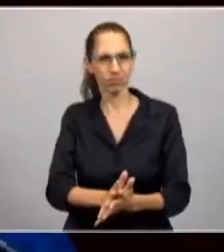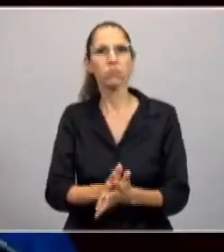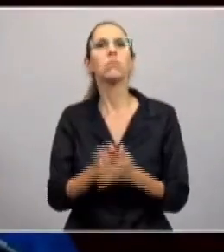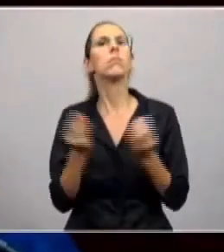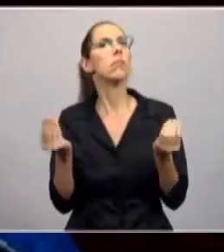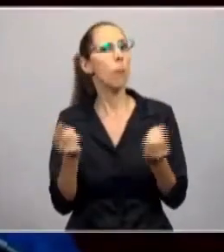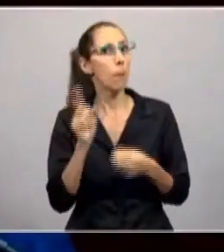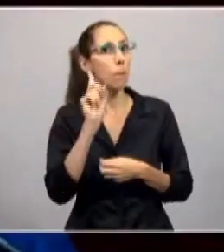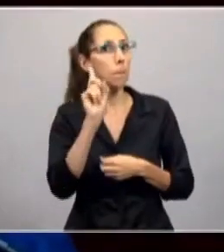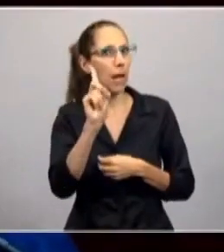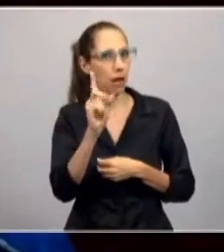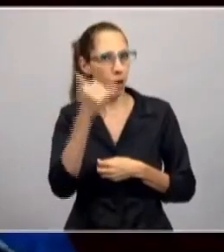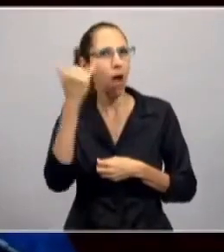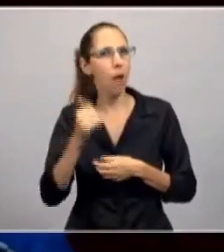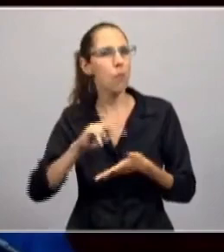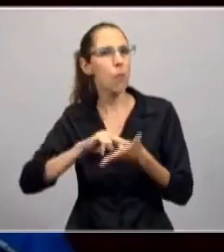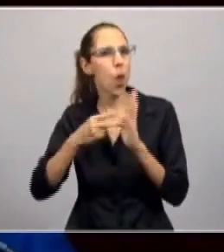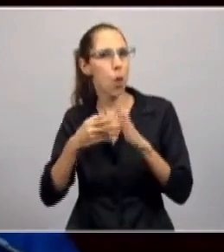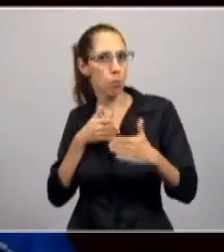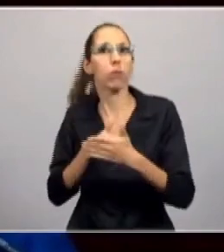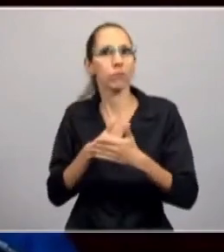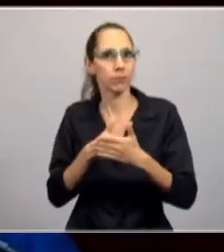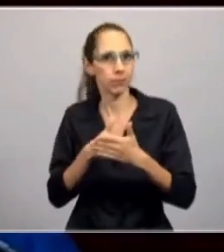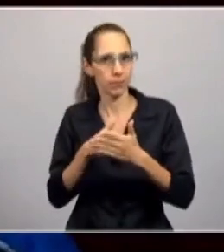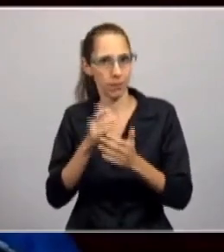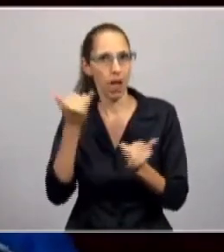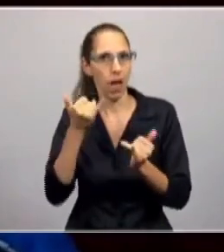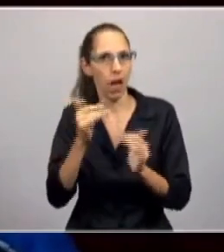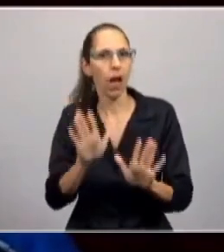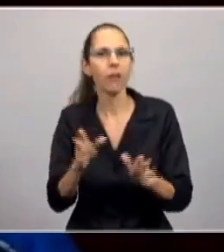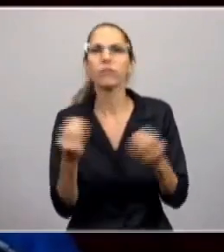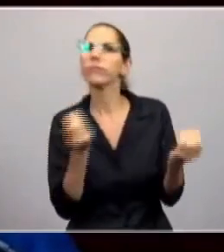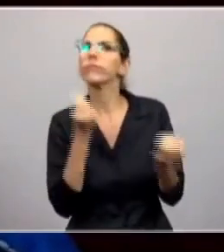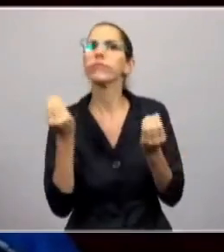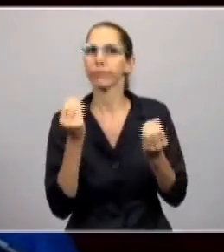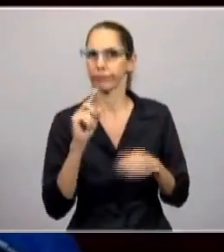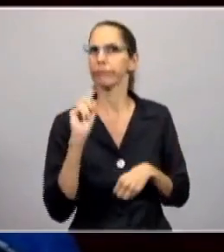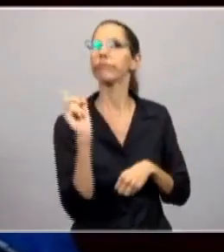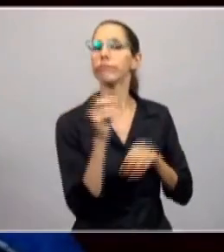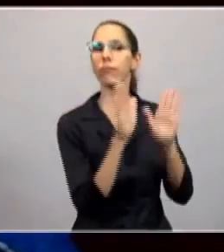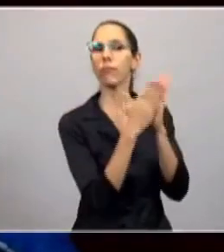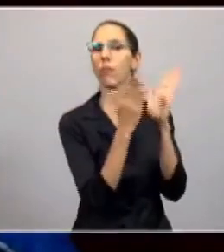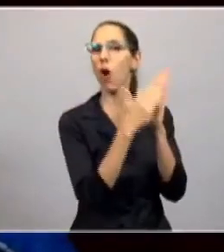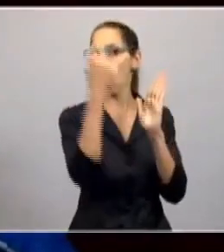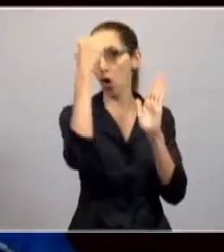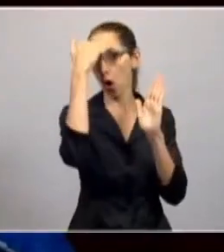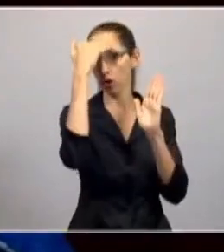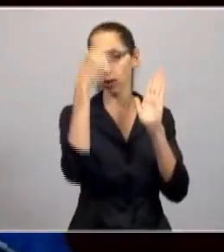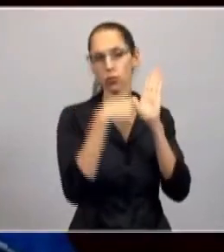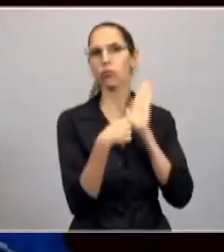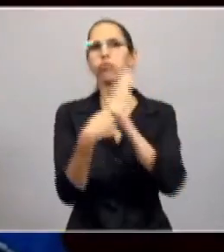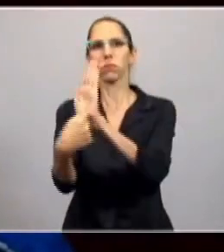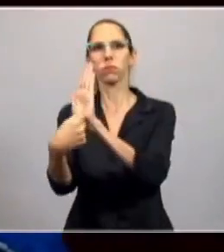un primer y determinante obstáculo, ni más ni menos que nuestra Constitución Nacional.